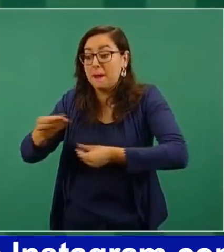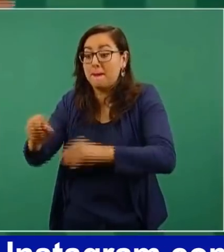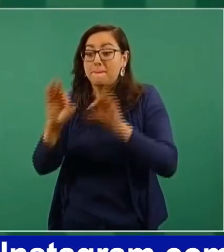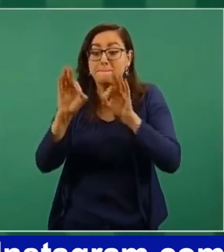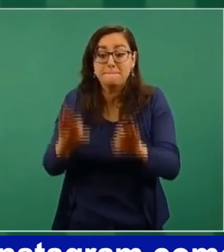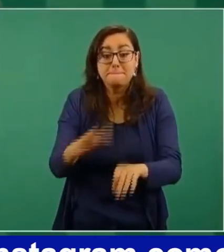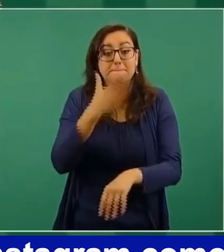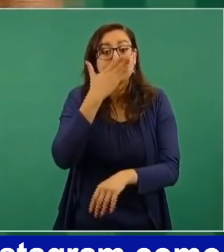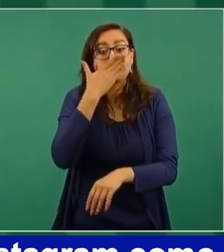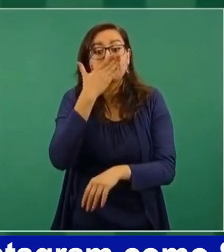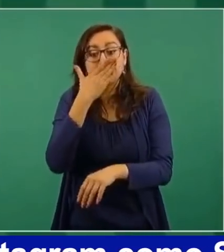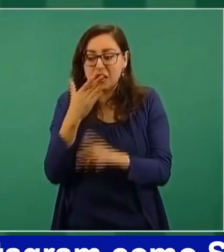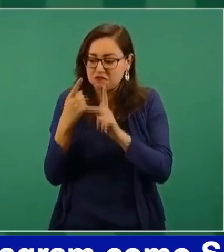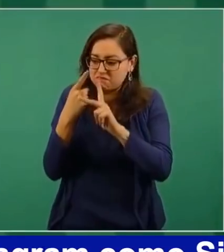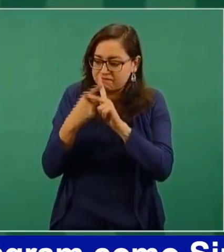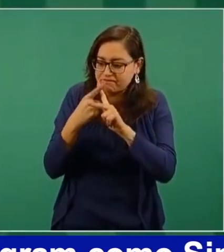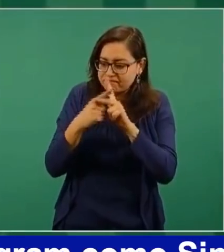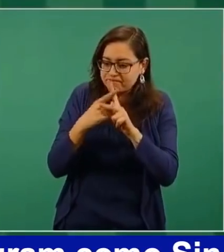que